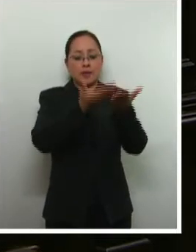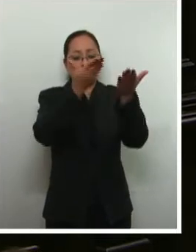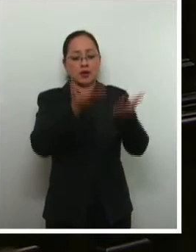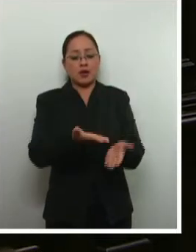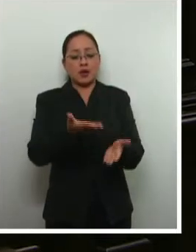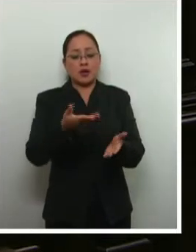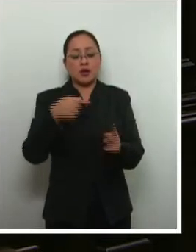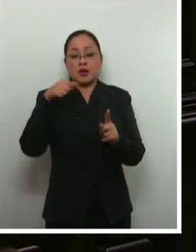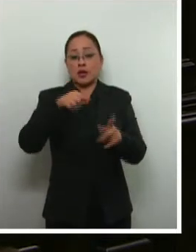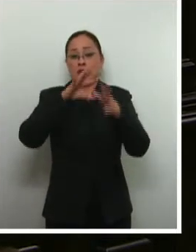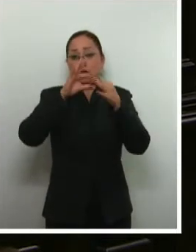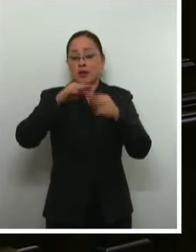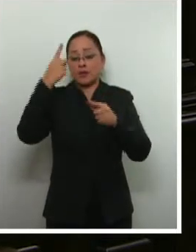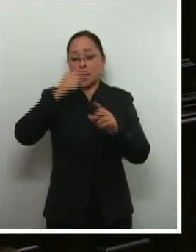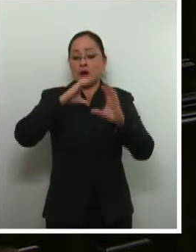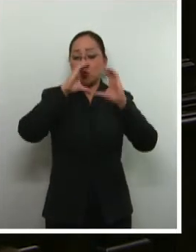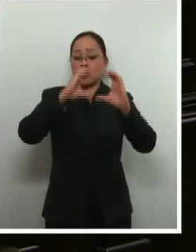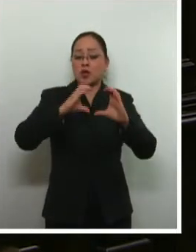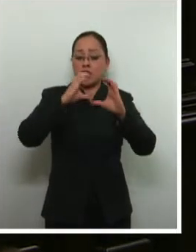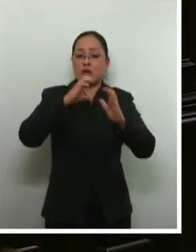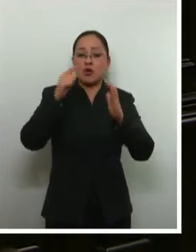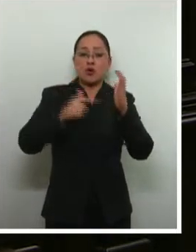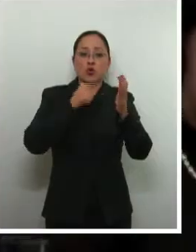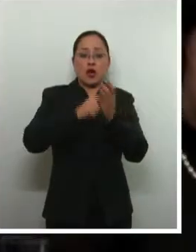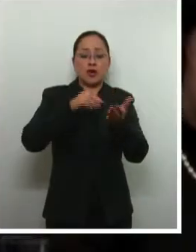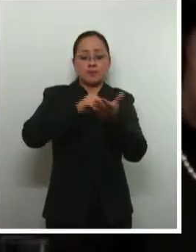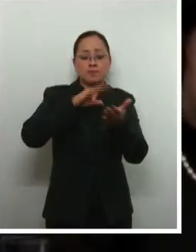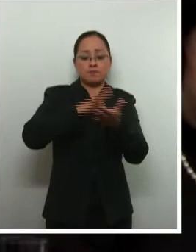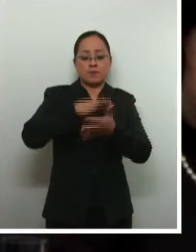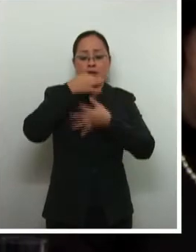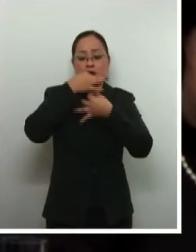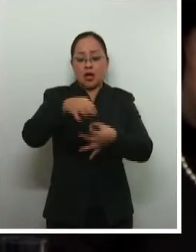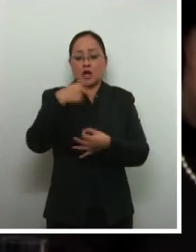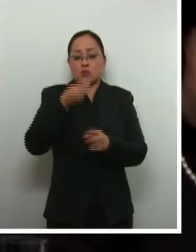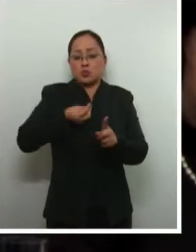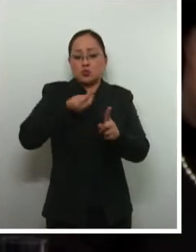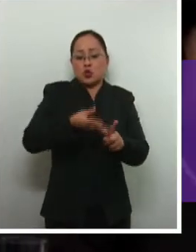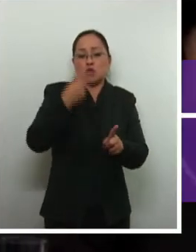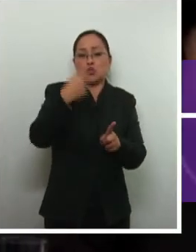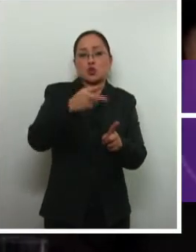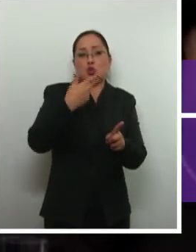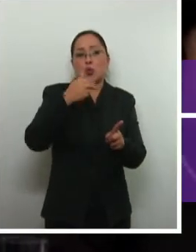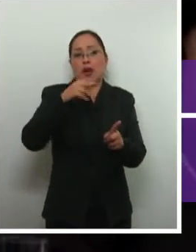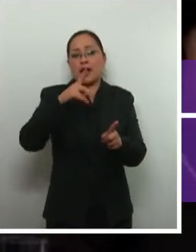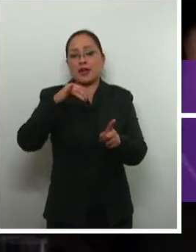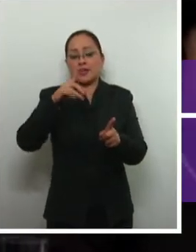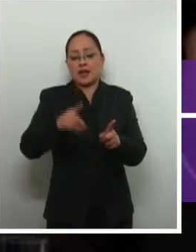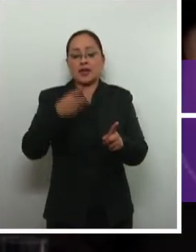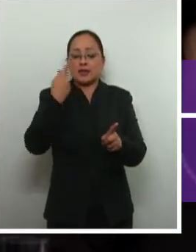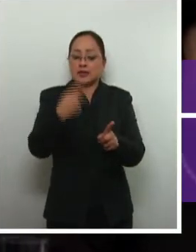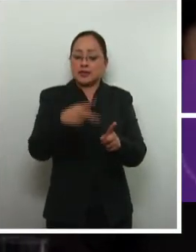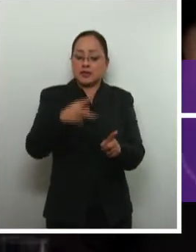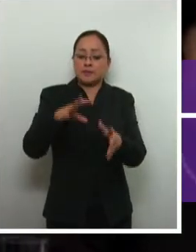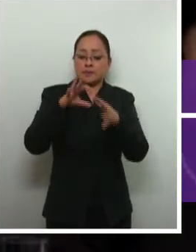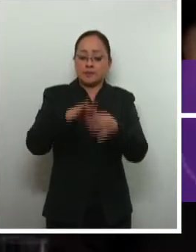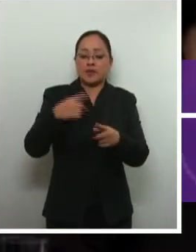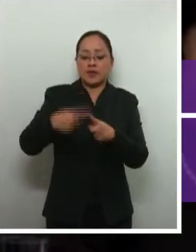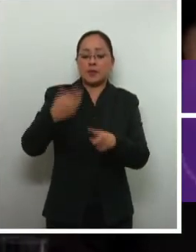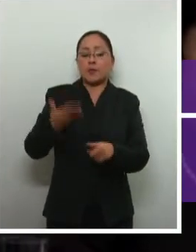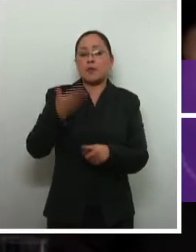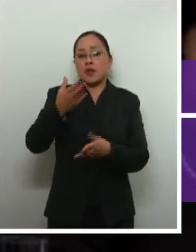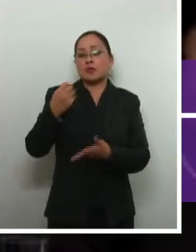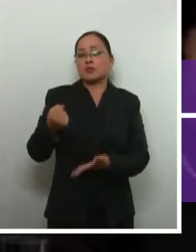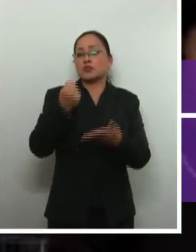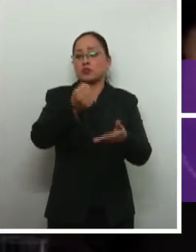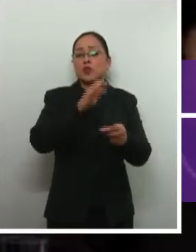el que se refiere que para la conservación de los sitios declarados Patrimonio de la Humanidad en la ciudad, se solicitarán y